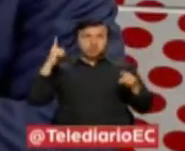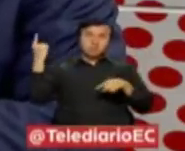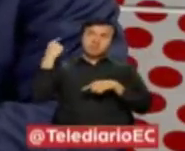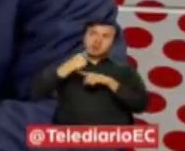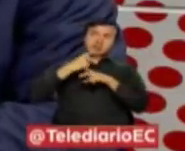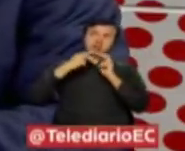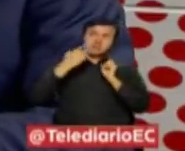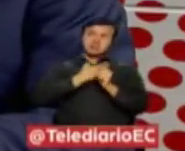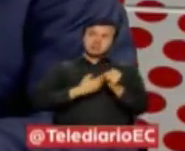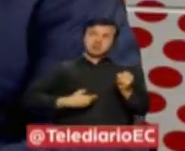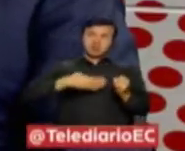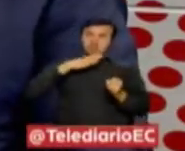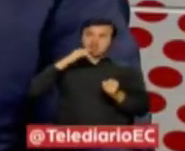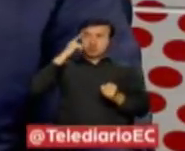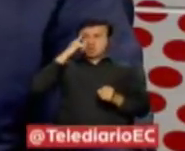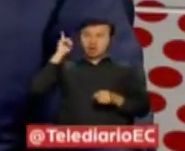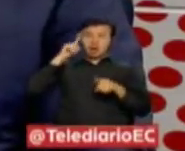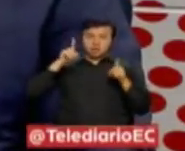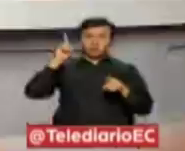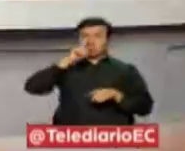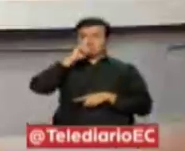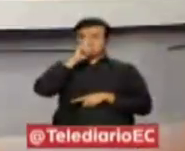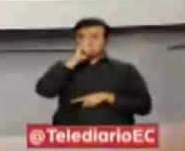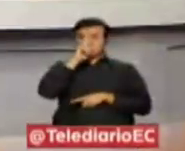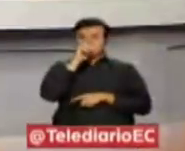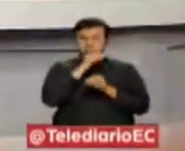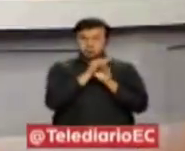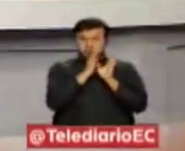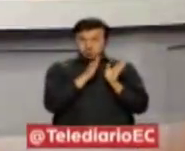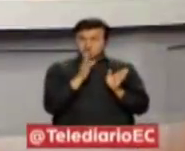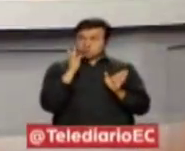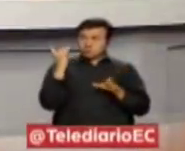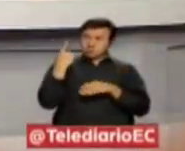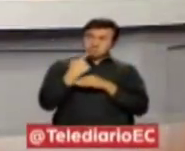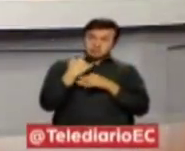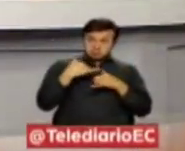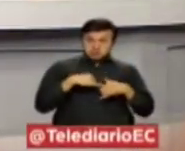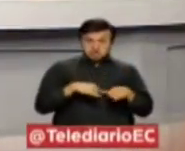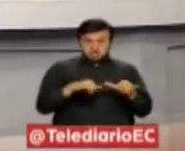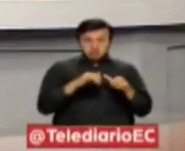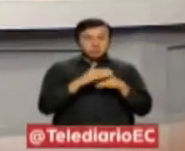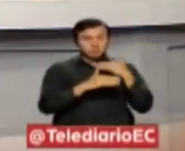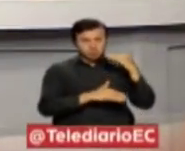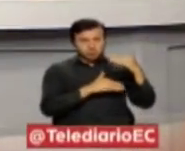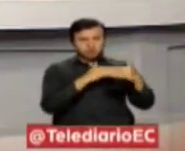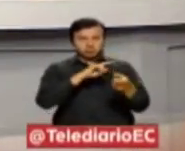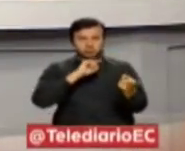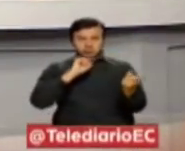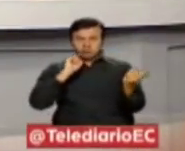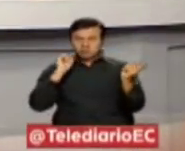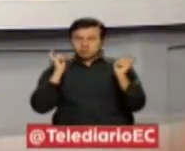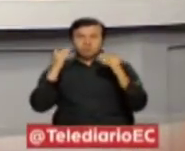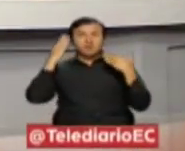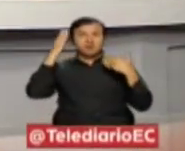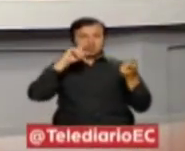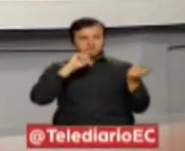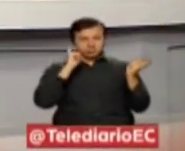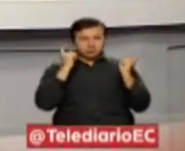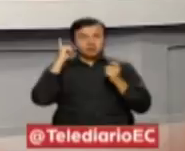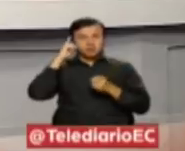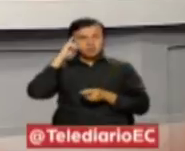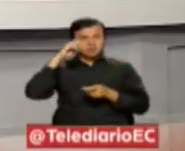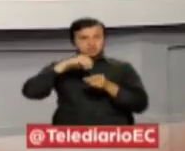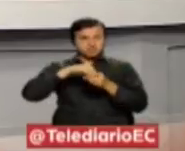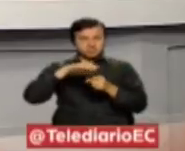órdenes del expresidente Rafael Correa? A ver, es evidente que el proceso de transición política al interior del